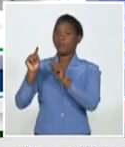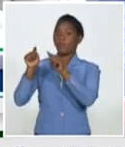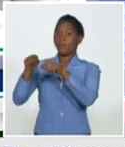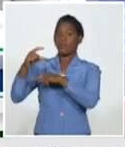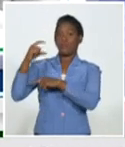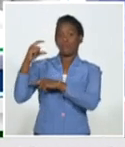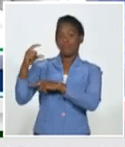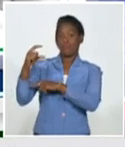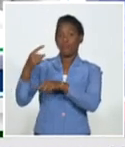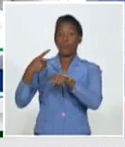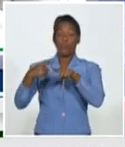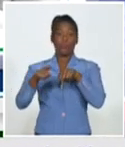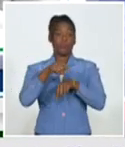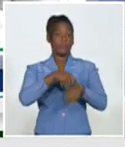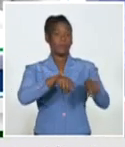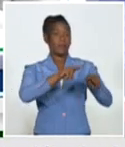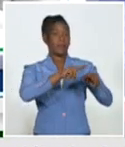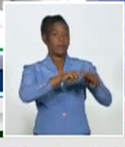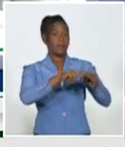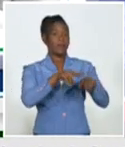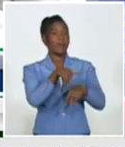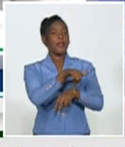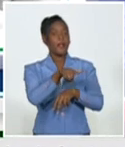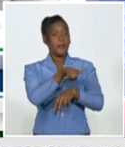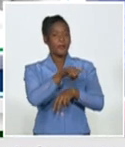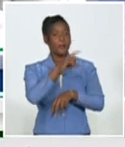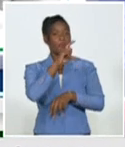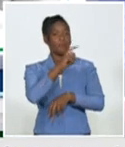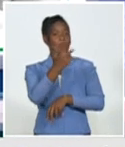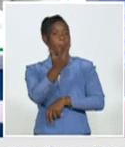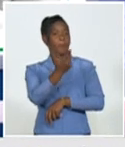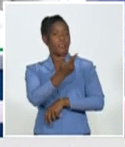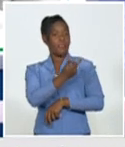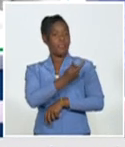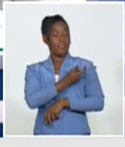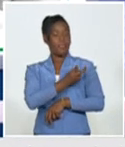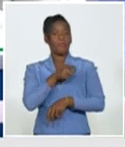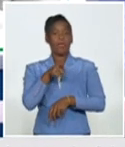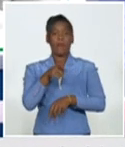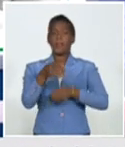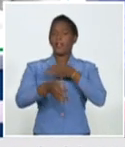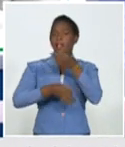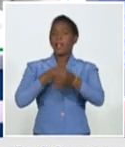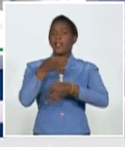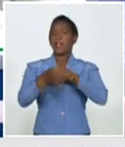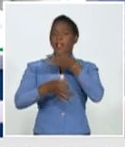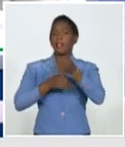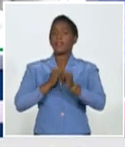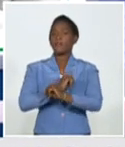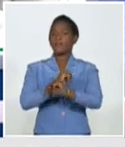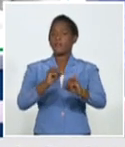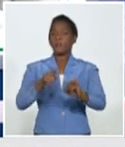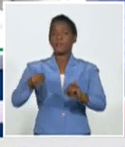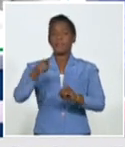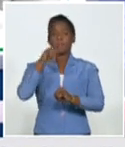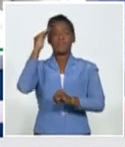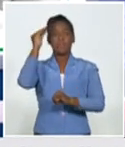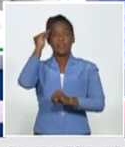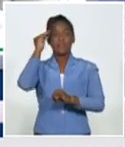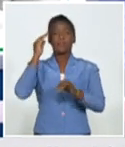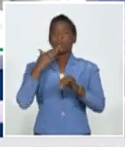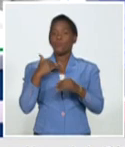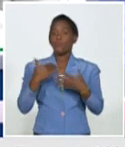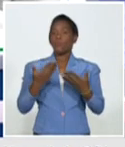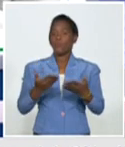Soberana 02 aquí en el occidente de Cuba. Pero ¿cuáles son las informaciones que tenemos para esta mañana? A continuación la